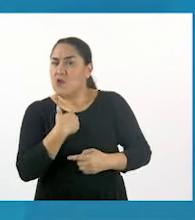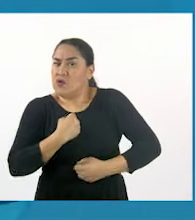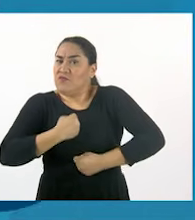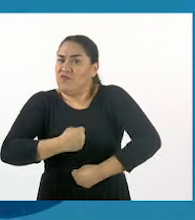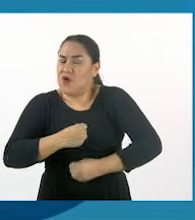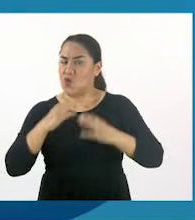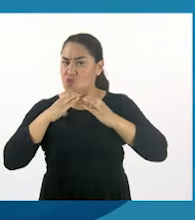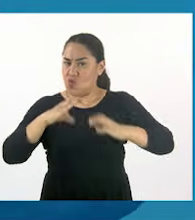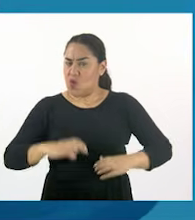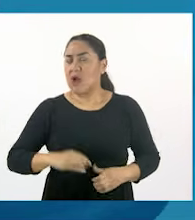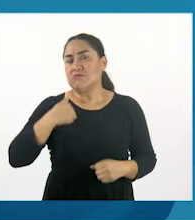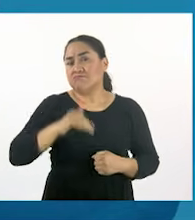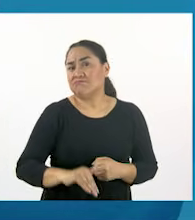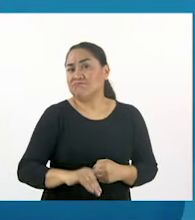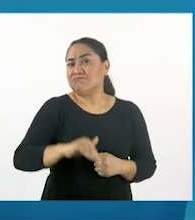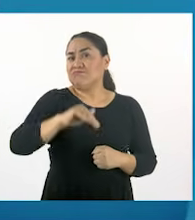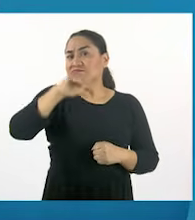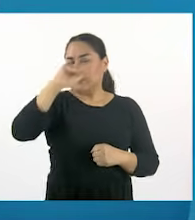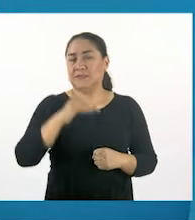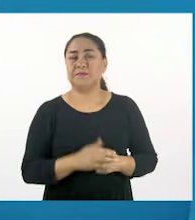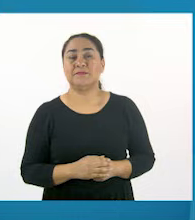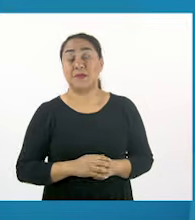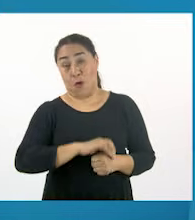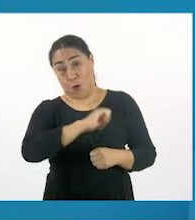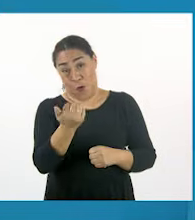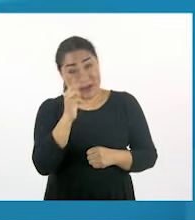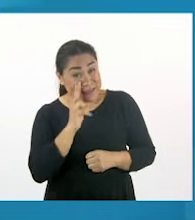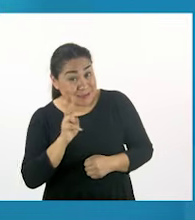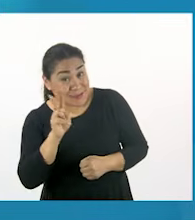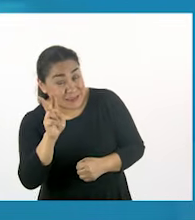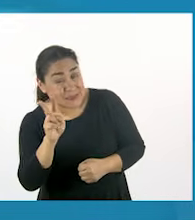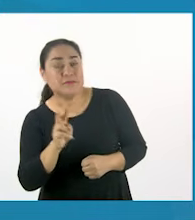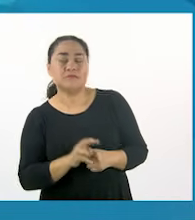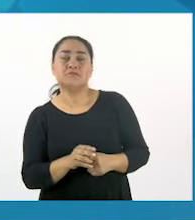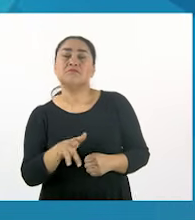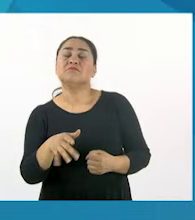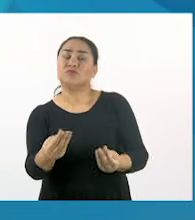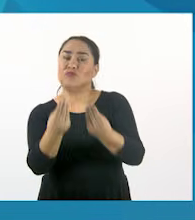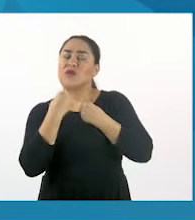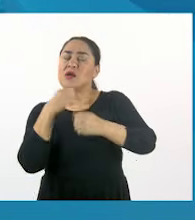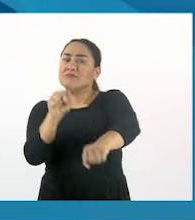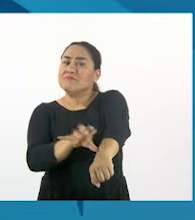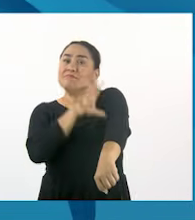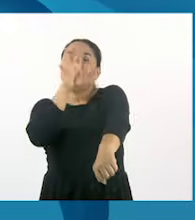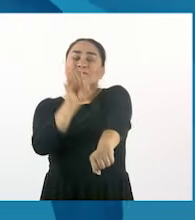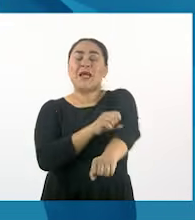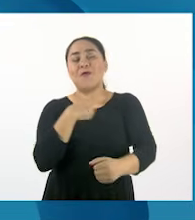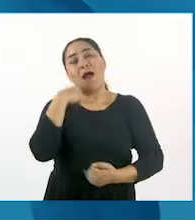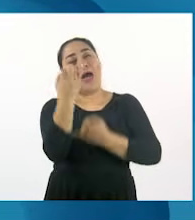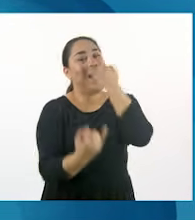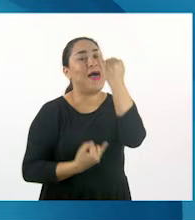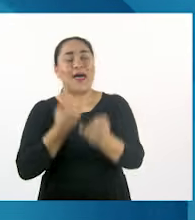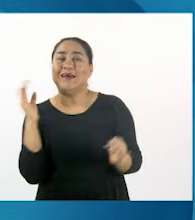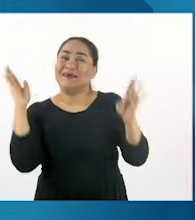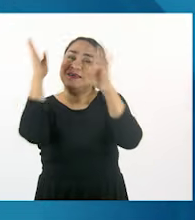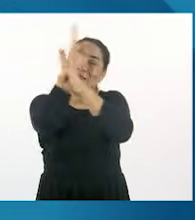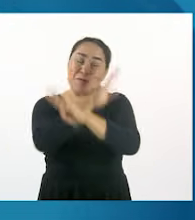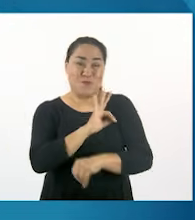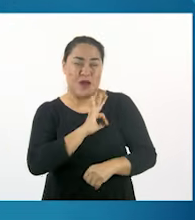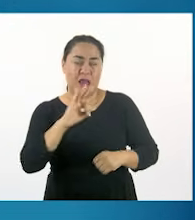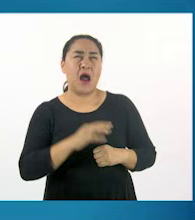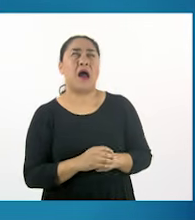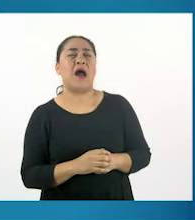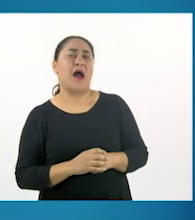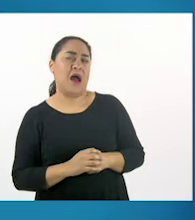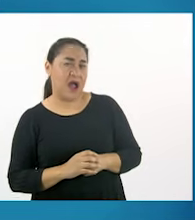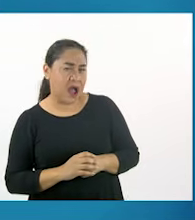y crezca como debe de ser. Y los de acá me dan energía para jugar y divertirme. ¡Ah! ¿Y el